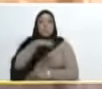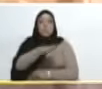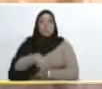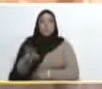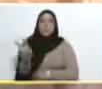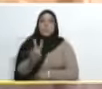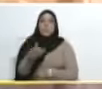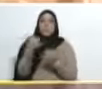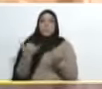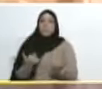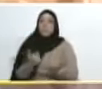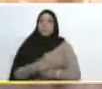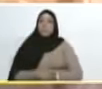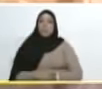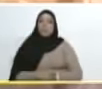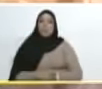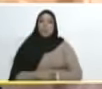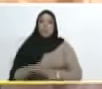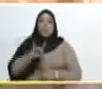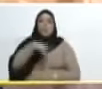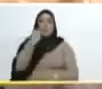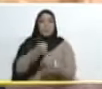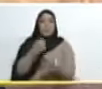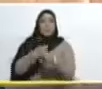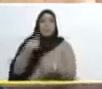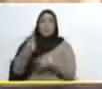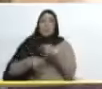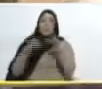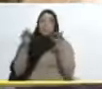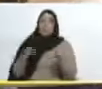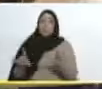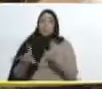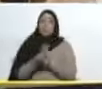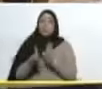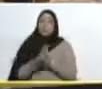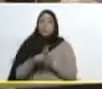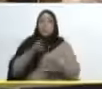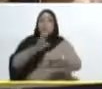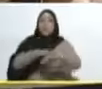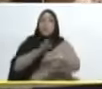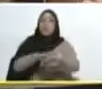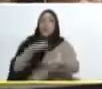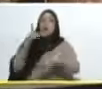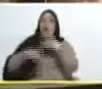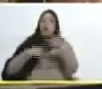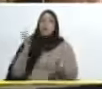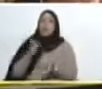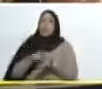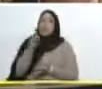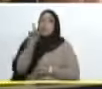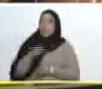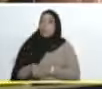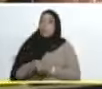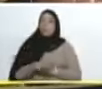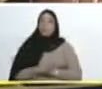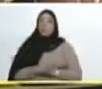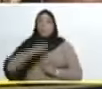país presente y de todas las universidades en general. Se convocó a la academia,